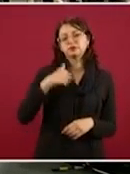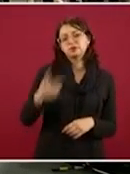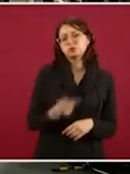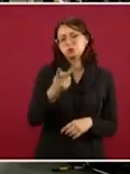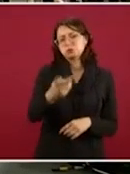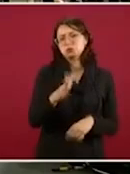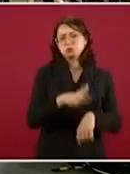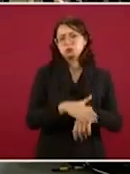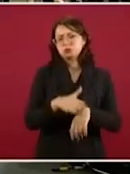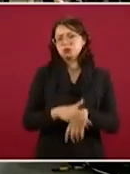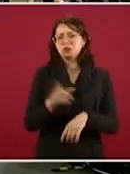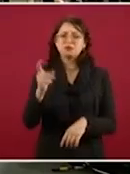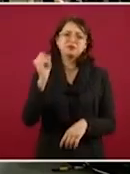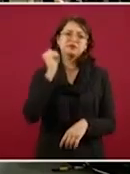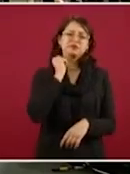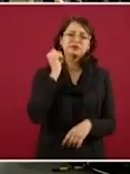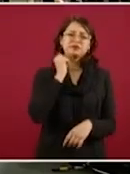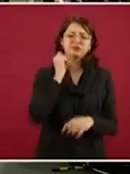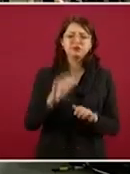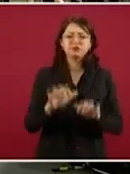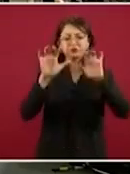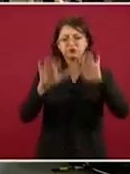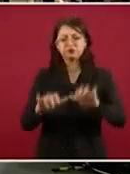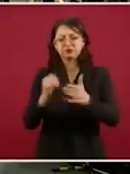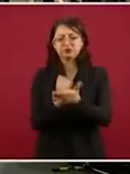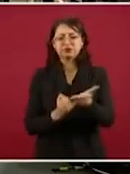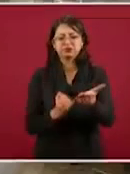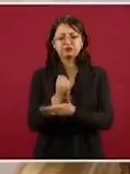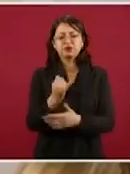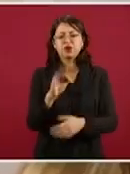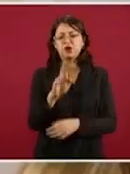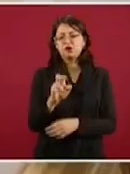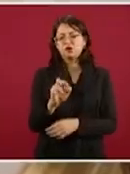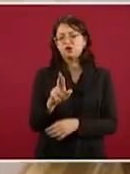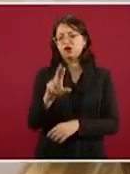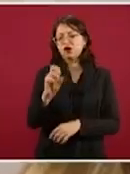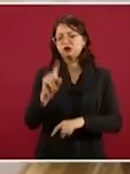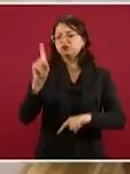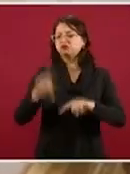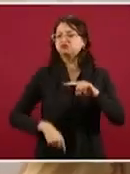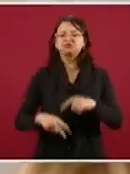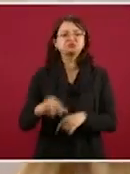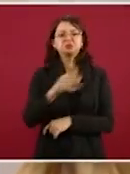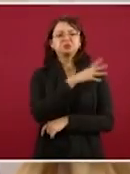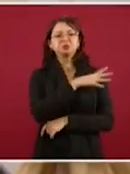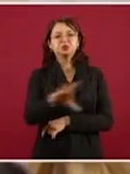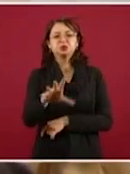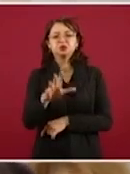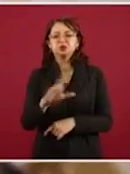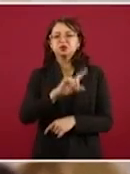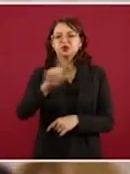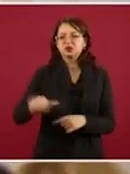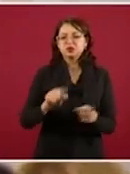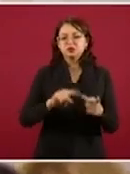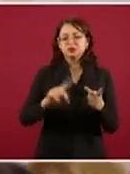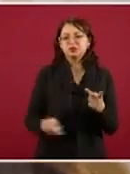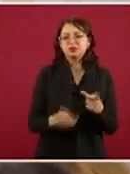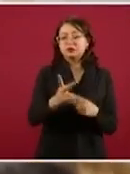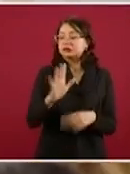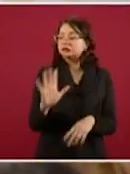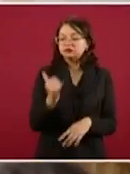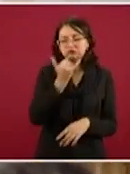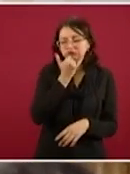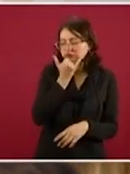rechazo del Senado para el dictamen para retirar el fuero, por favor? Y si me permite realizarle una pregunta más, por favor. No te escuché,